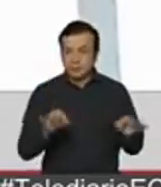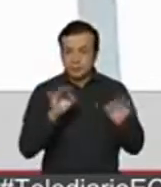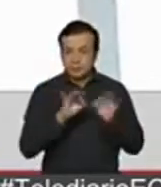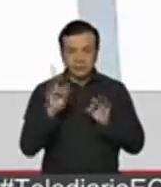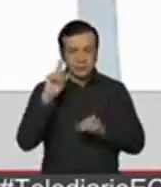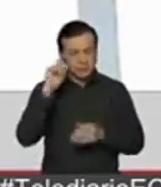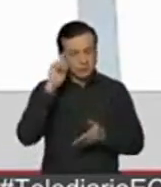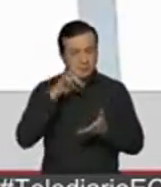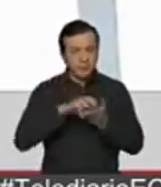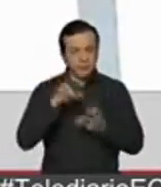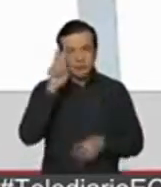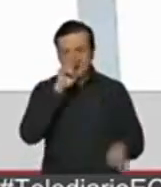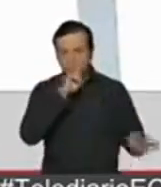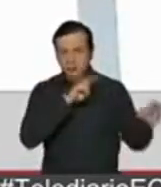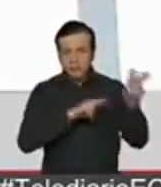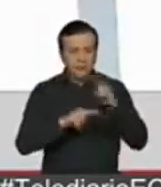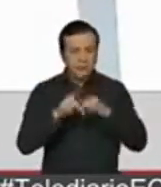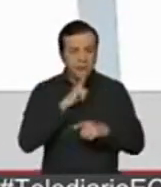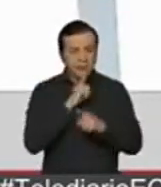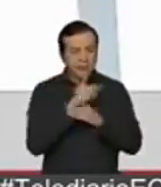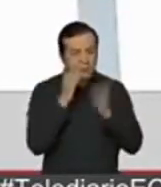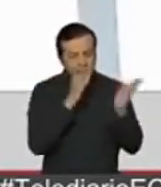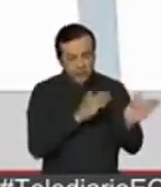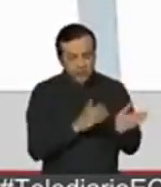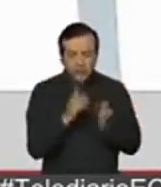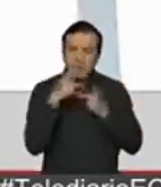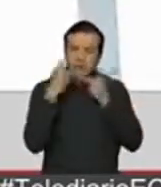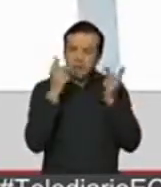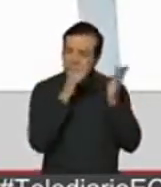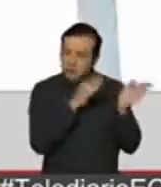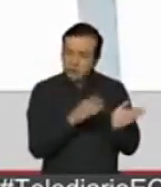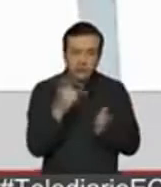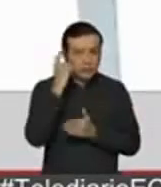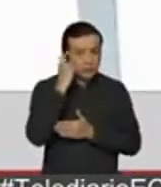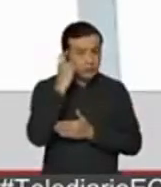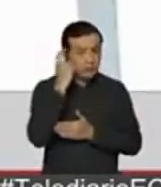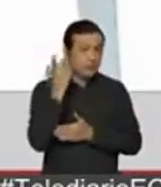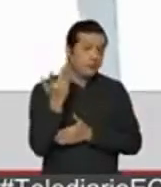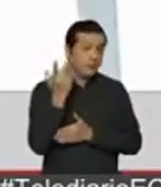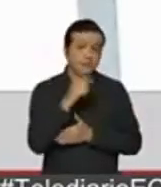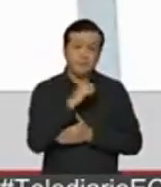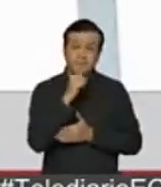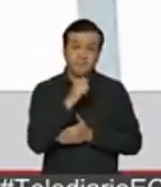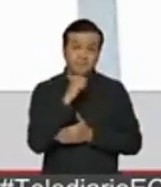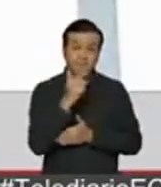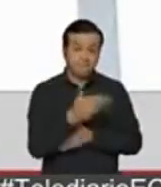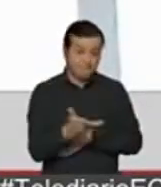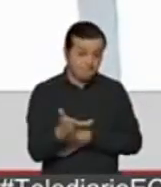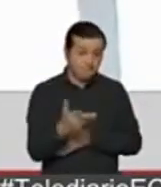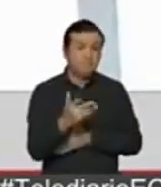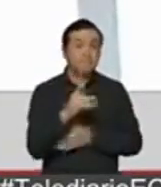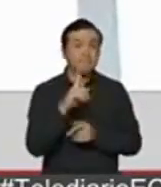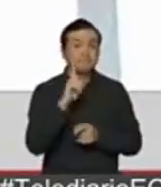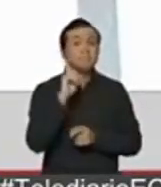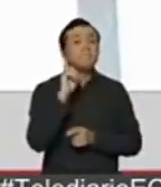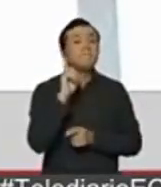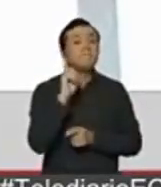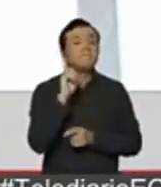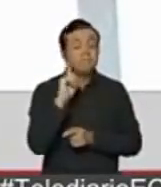el gobierno es seguir ordenando las finanzas públicas, lo que en mi opinión no se limita, empieza así, pero no se